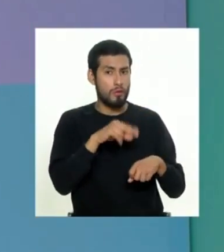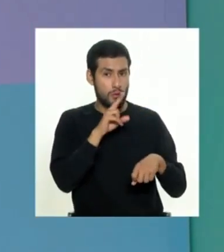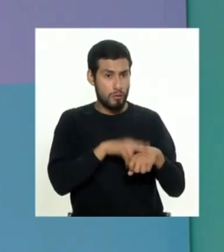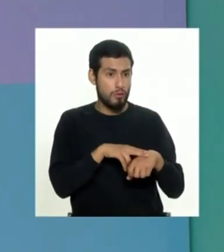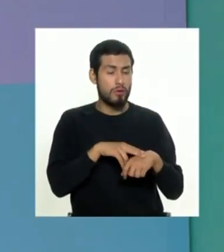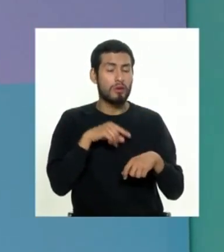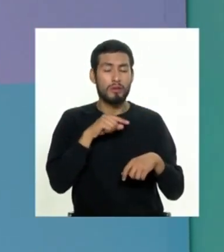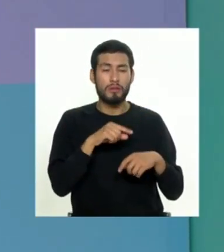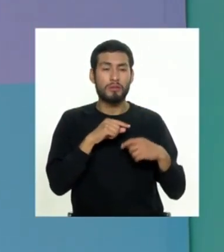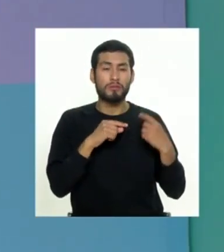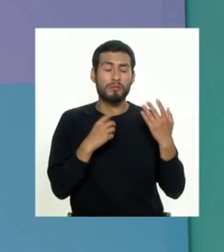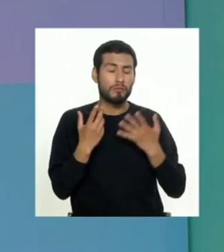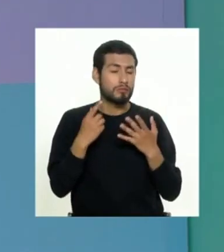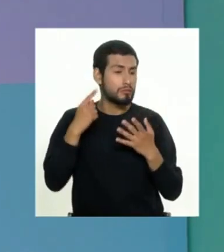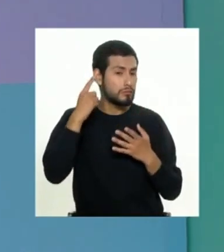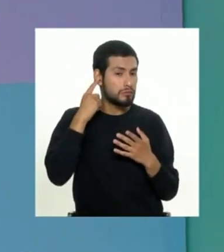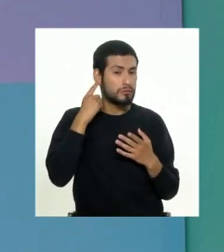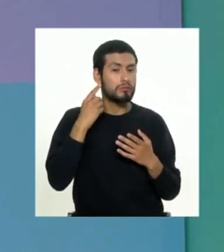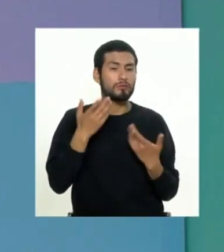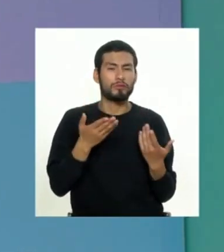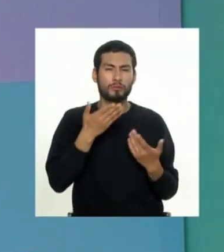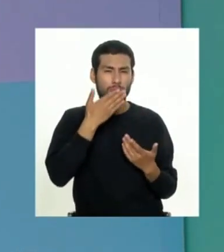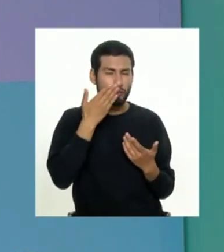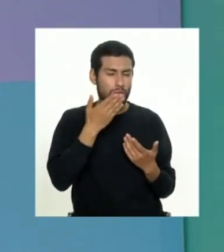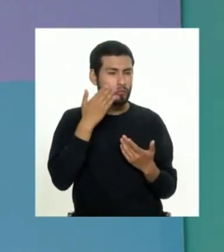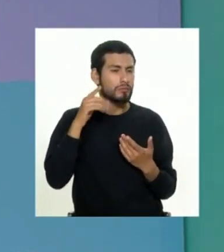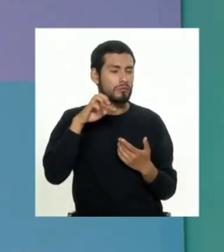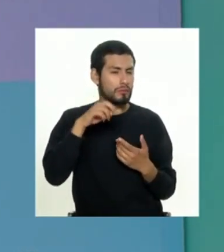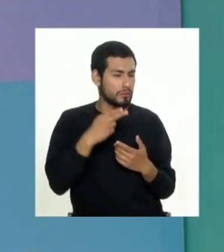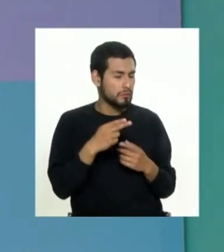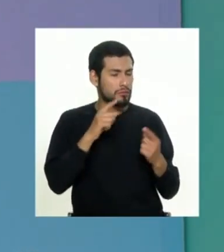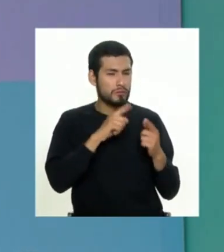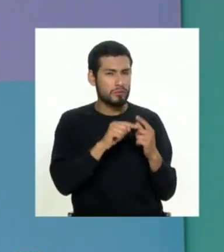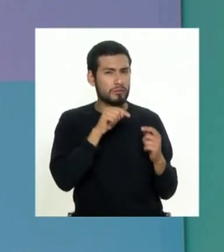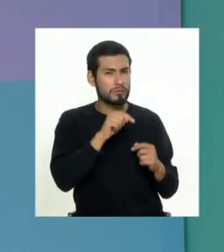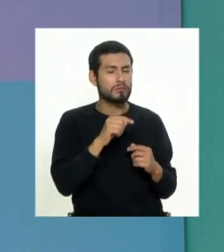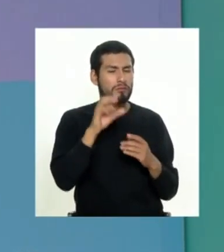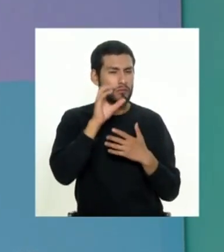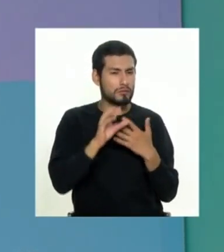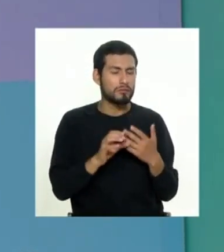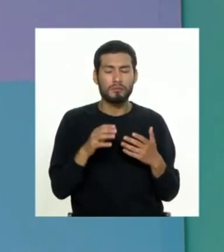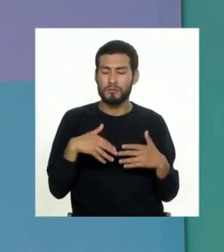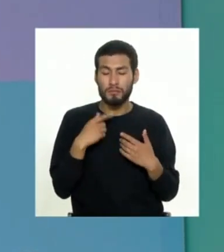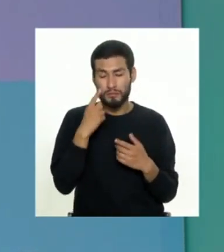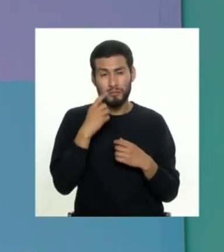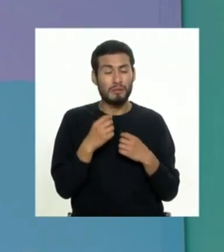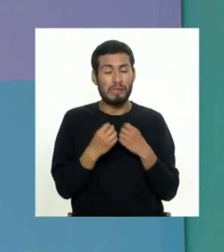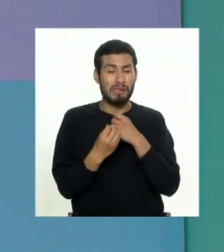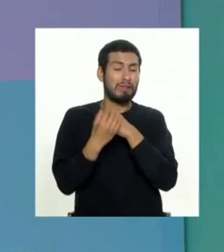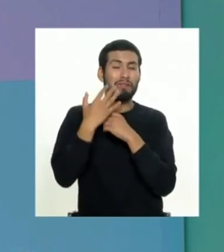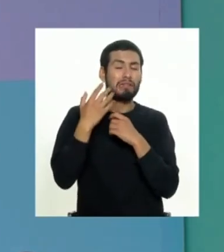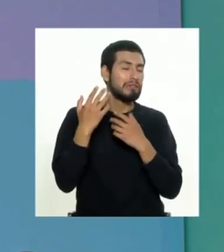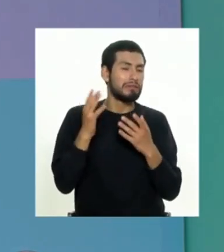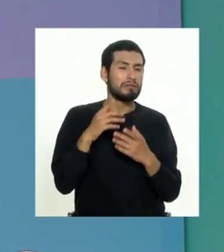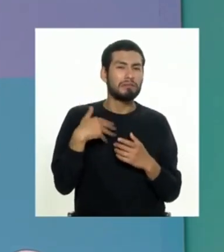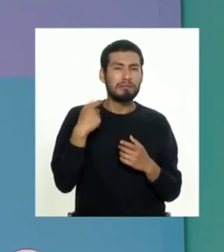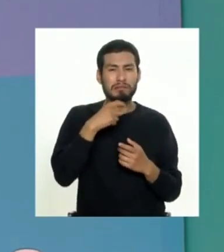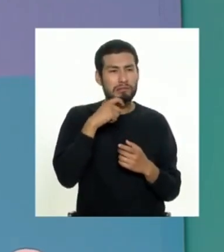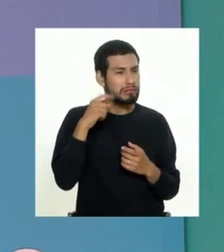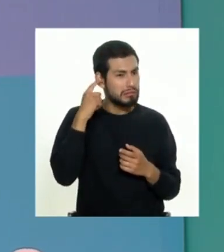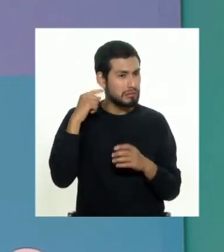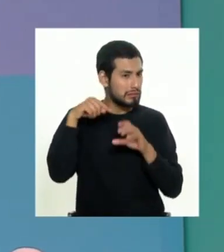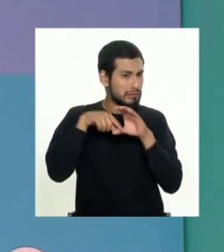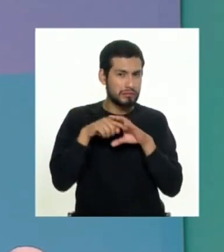tiene un olor, un pH, unas características para que no nos dé infecciones, para que no se seque la piel